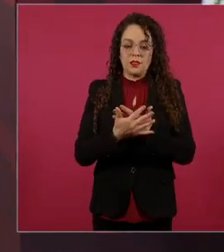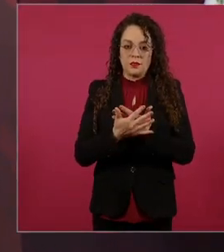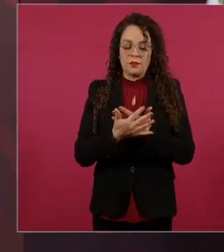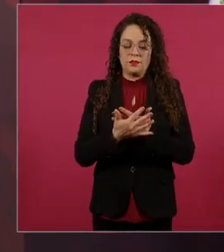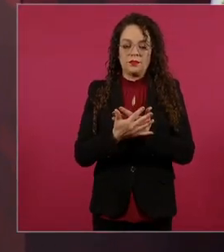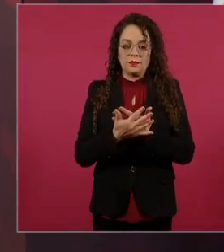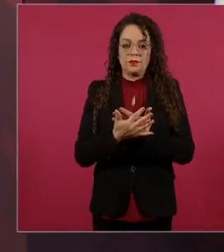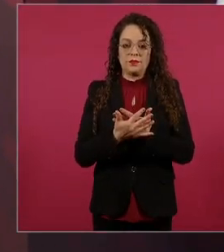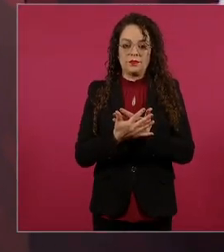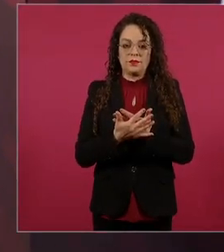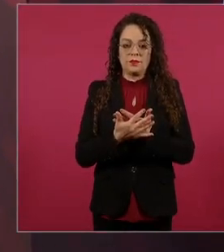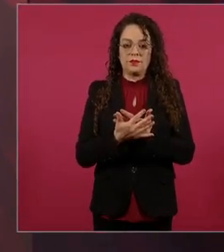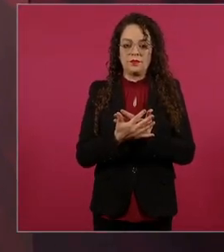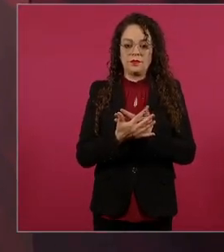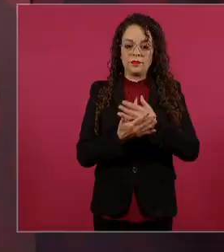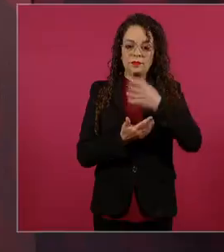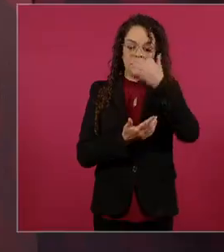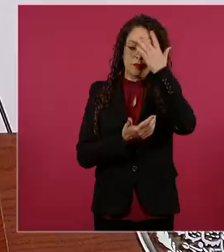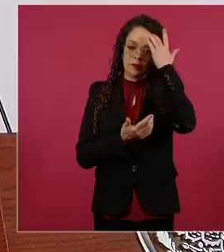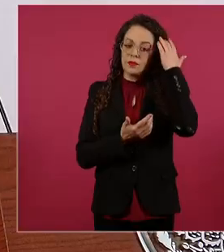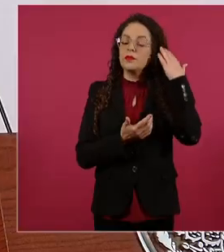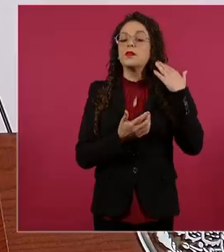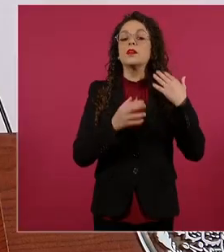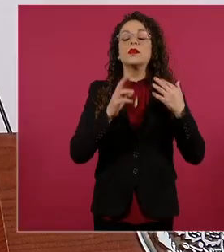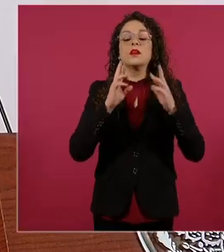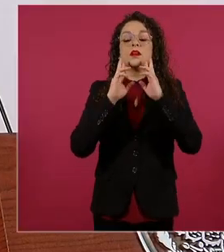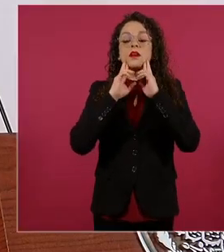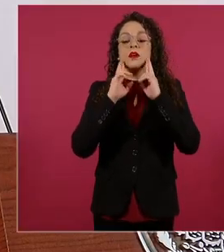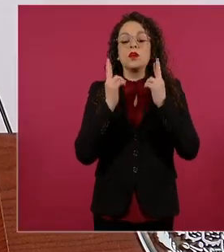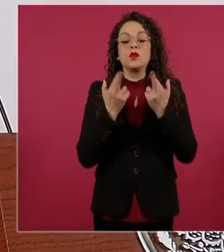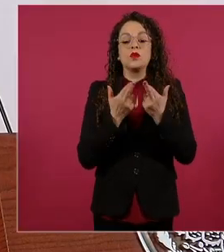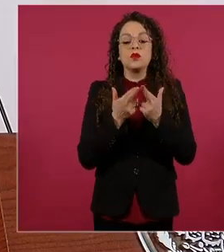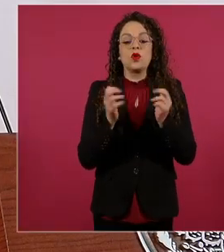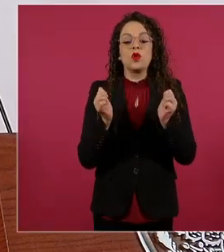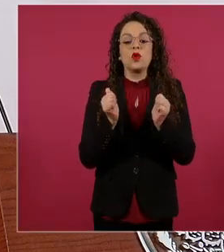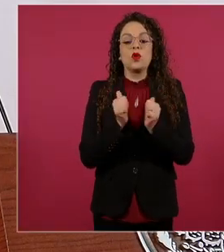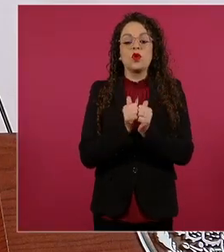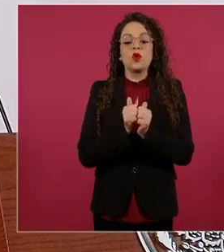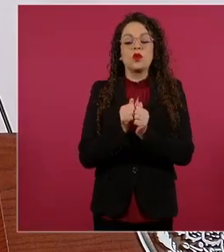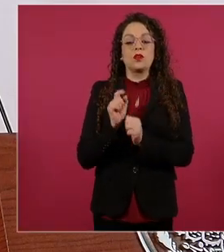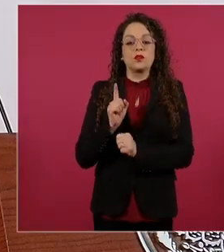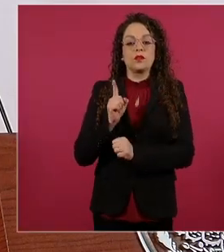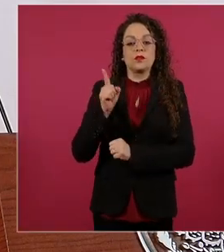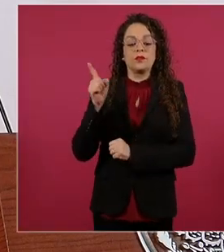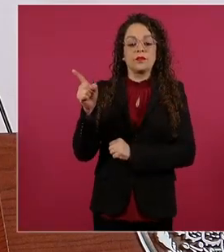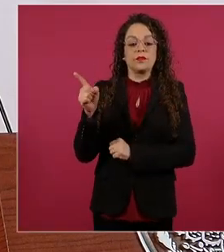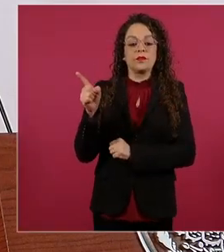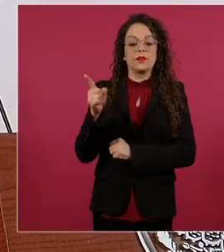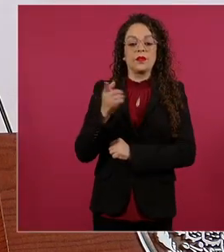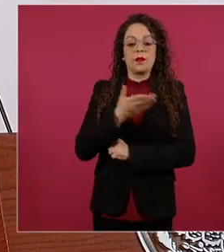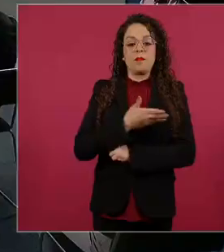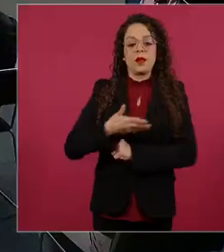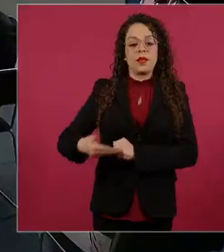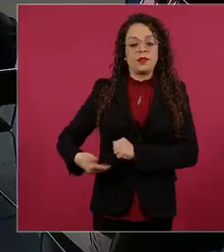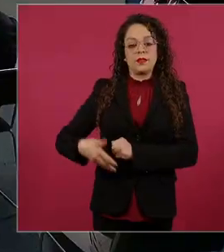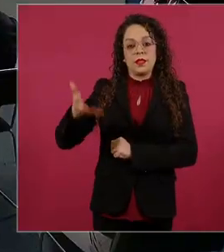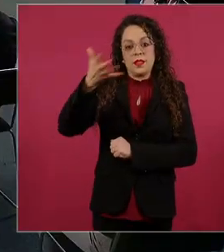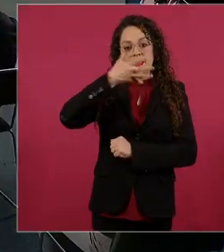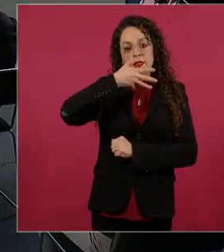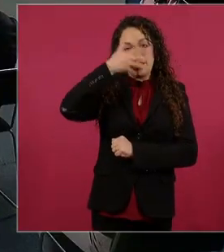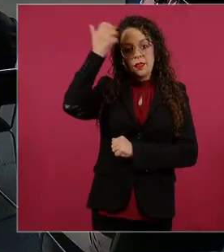cuando nos reunimos con la presidenta electa Mari Tabárez Mari